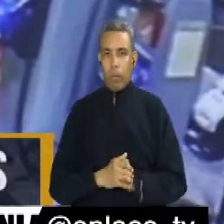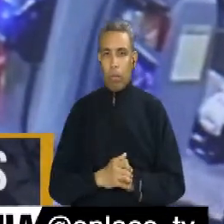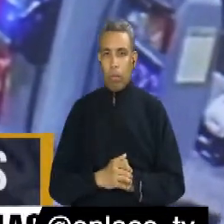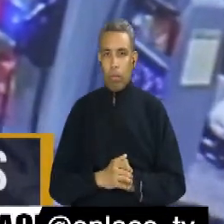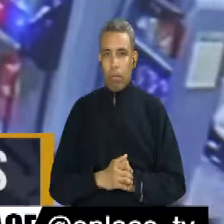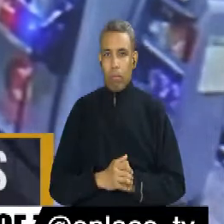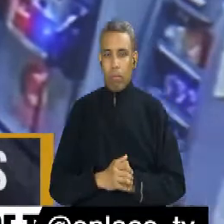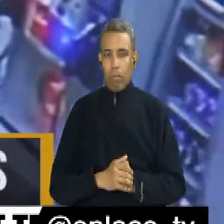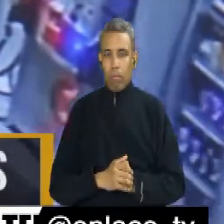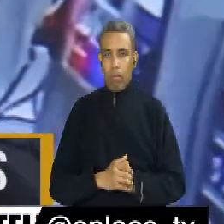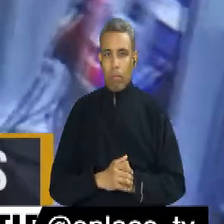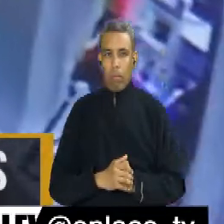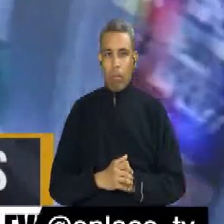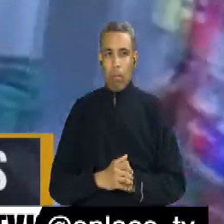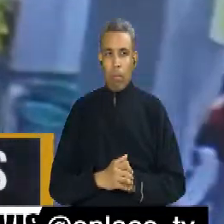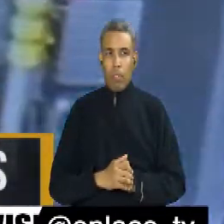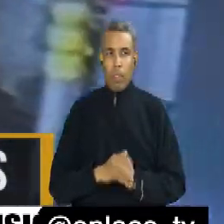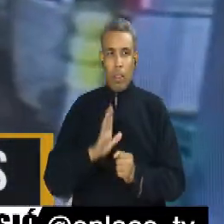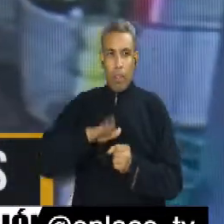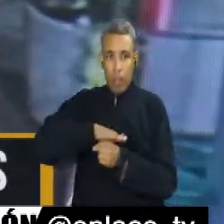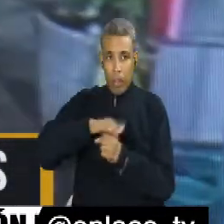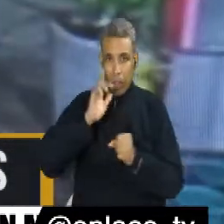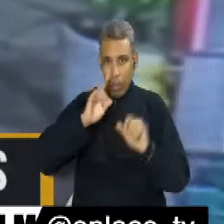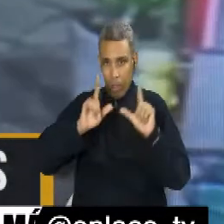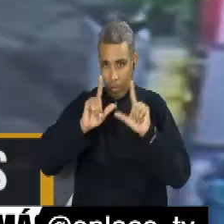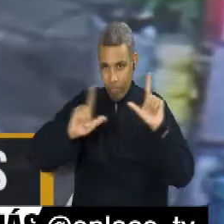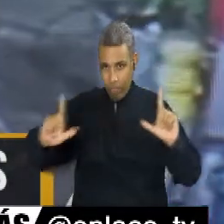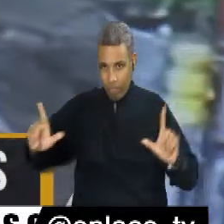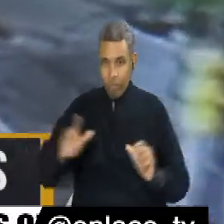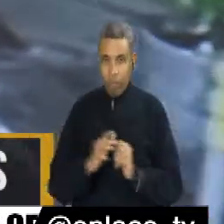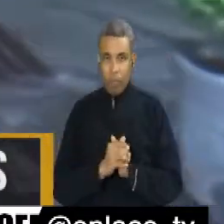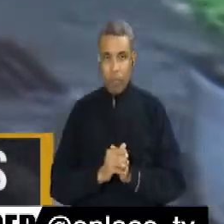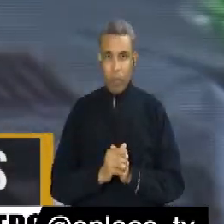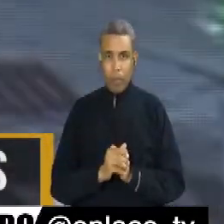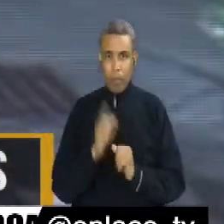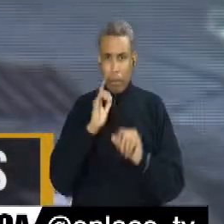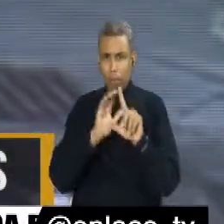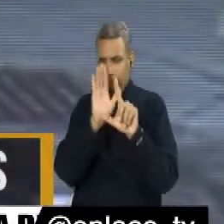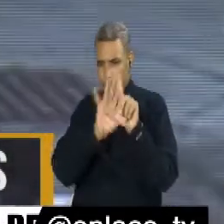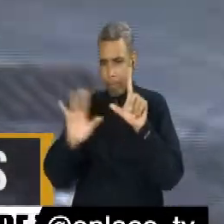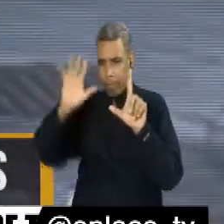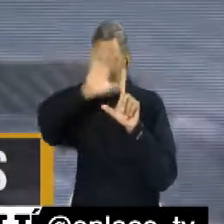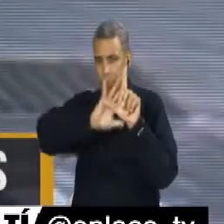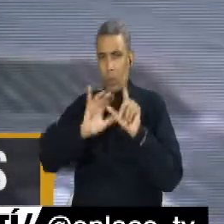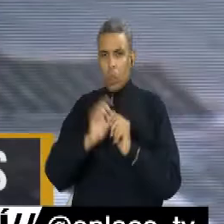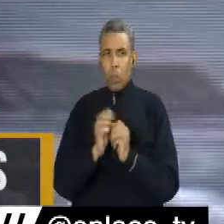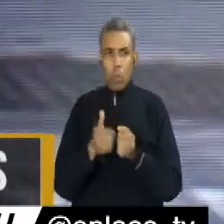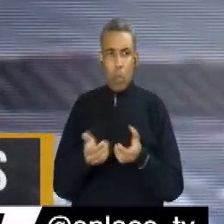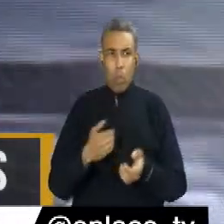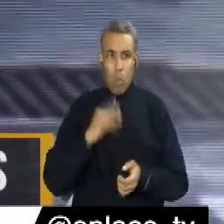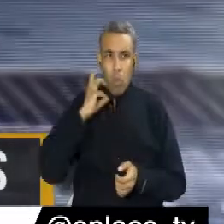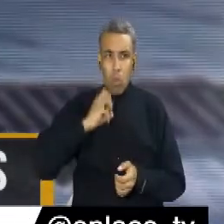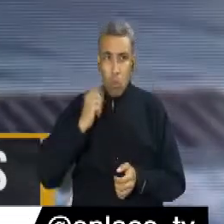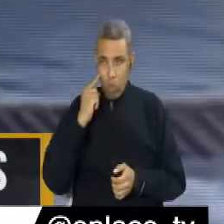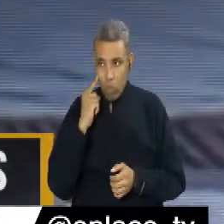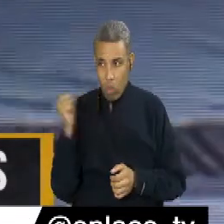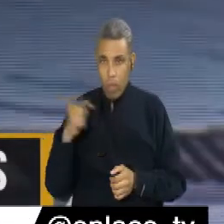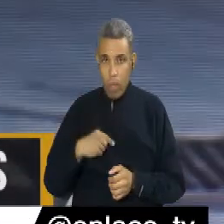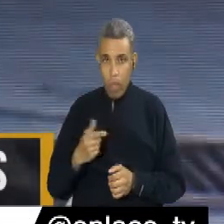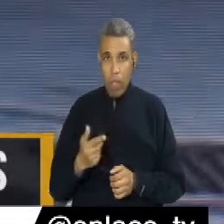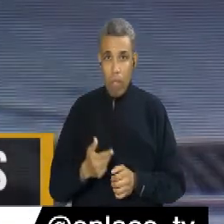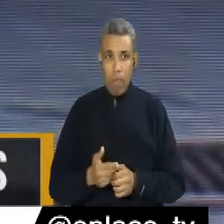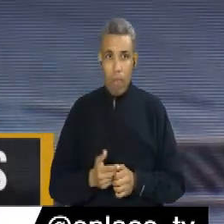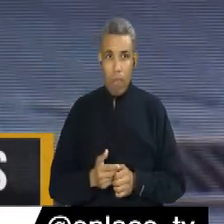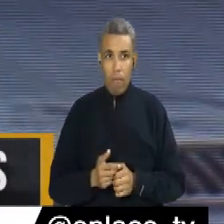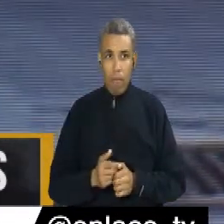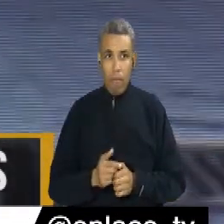Los Amarillos del barrio La Libertad, comuna 3 de Barranca Bermeja. En cámara de video quedó registrada la forma como el desconocido ataca a la mujer que atiende